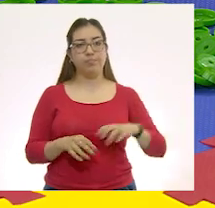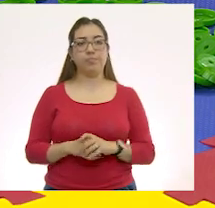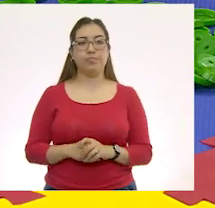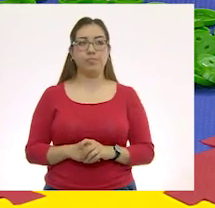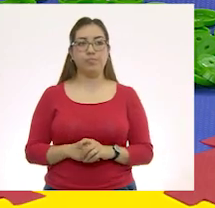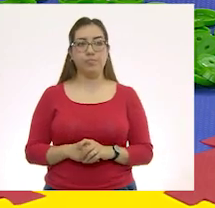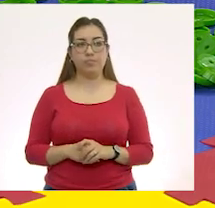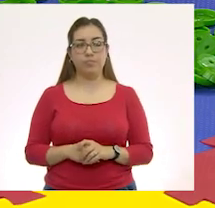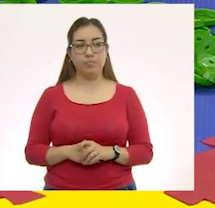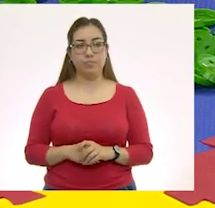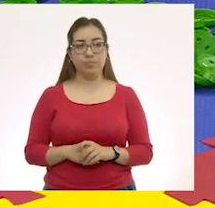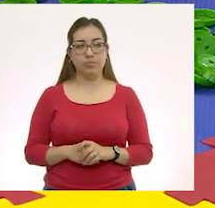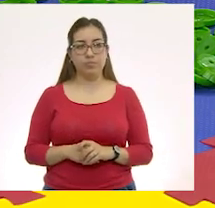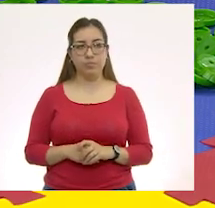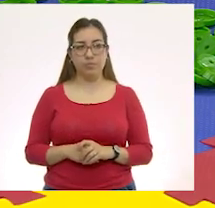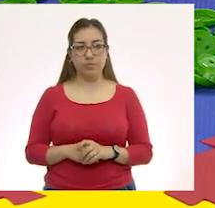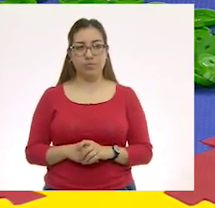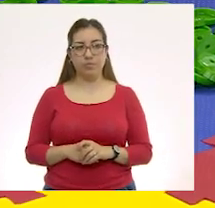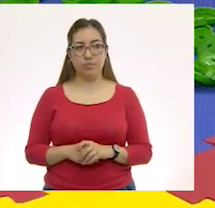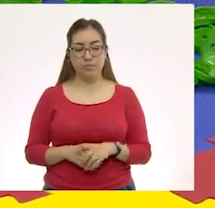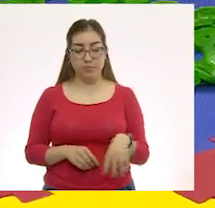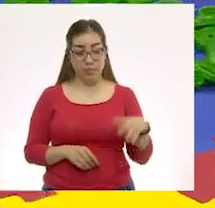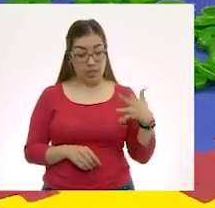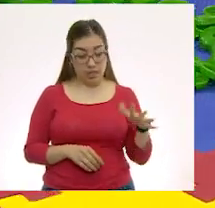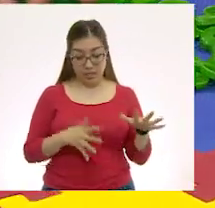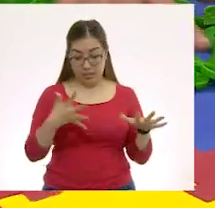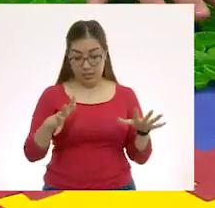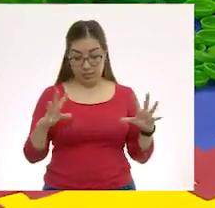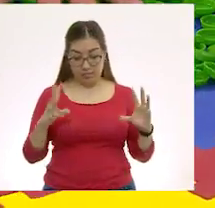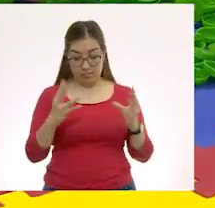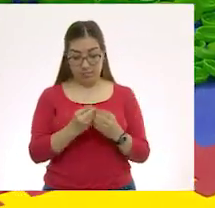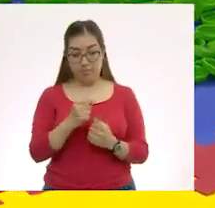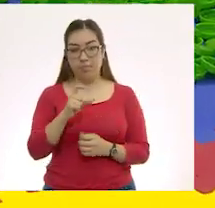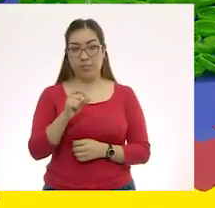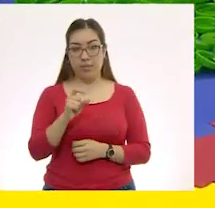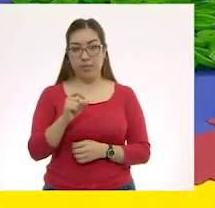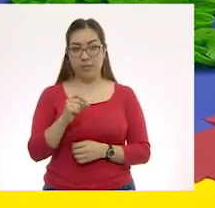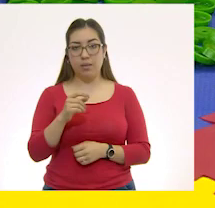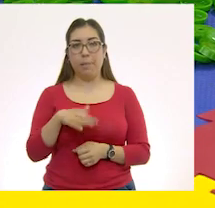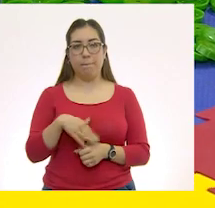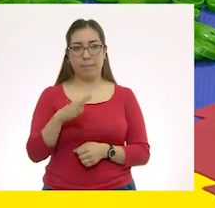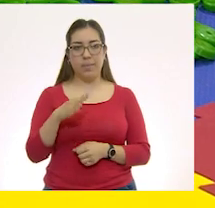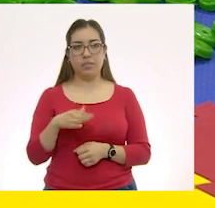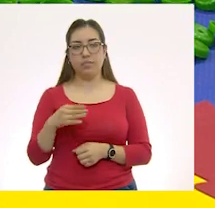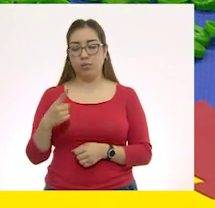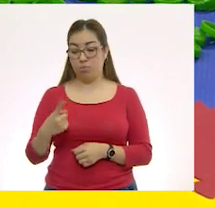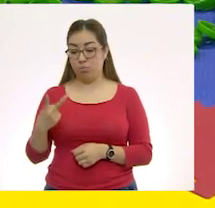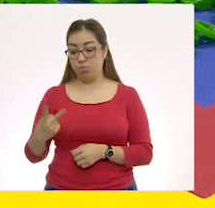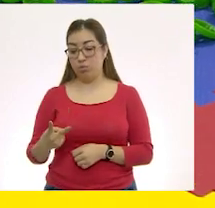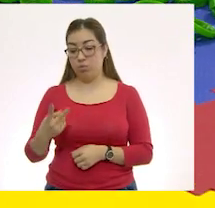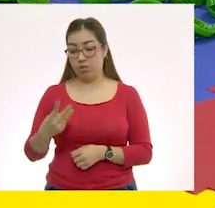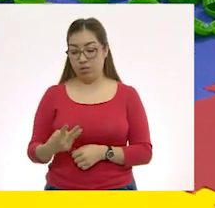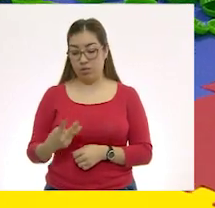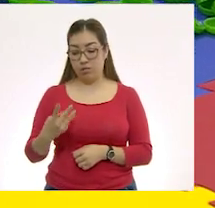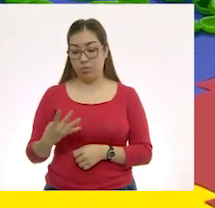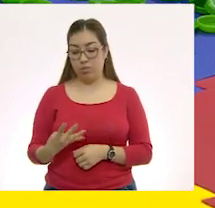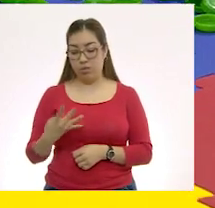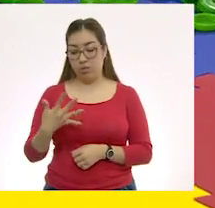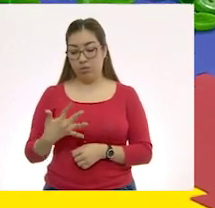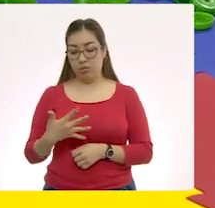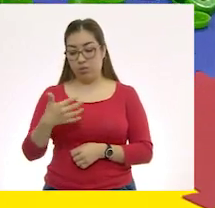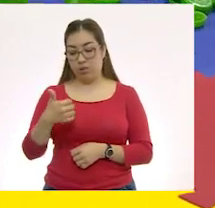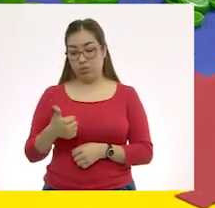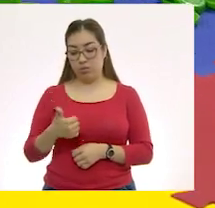van dos escenas quiere decir que ya llevamos 20 agarramos más del revoltijo 1 2 3 4